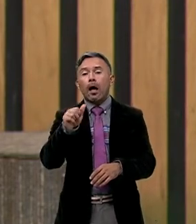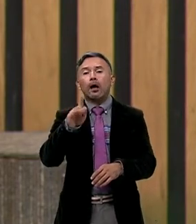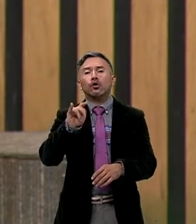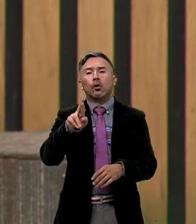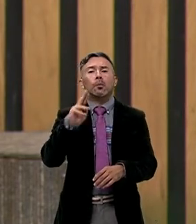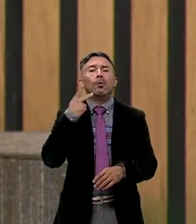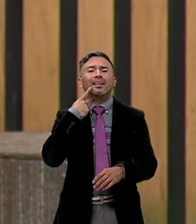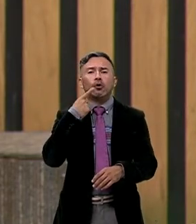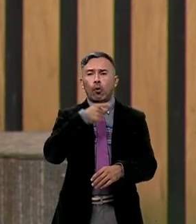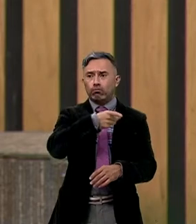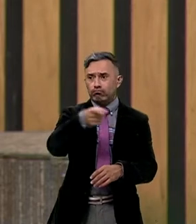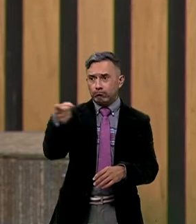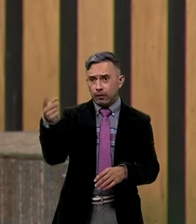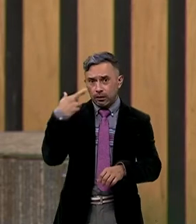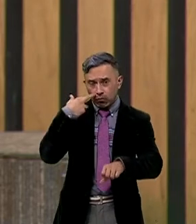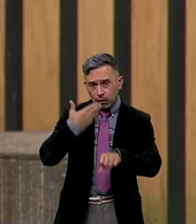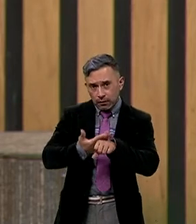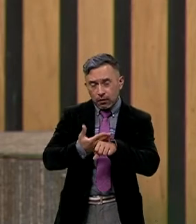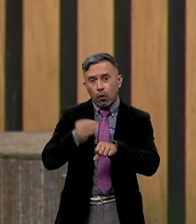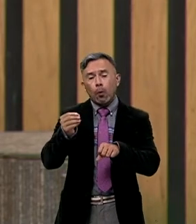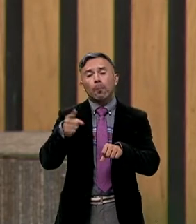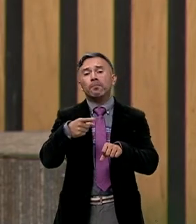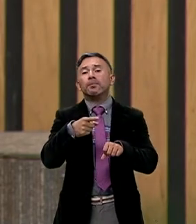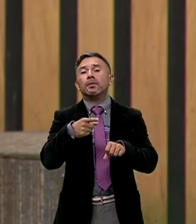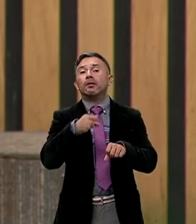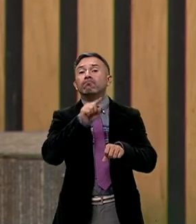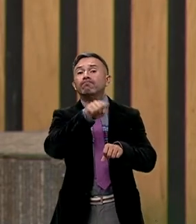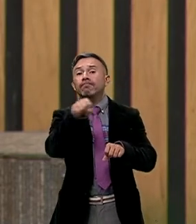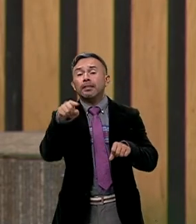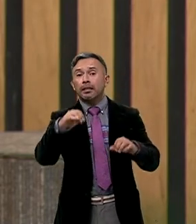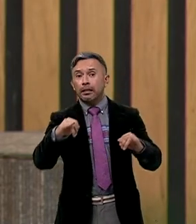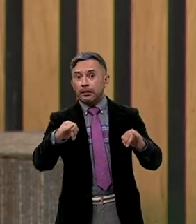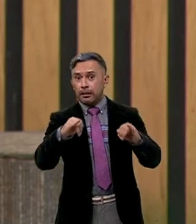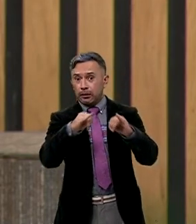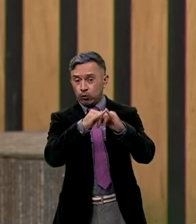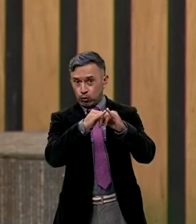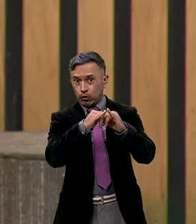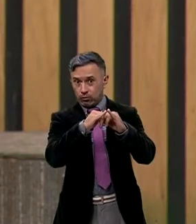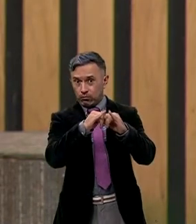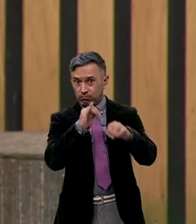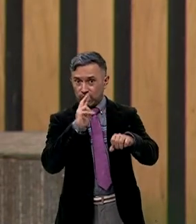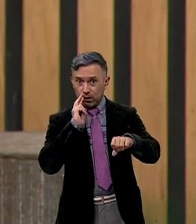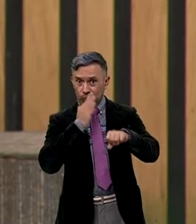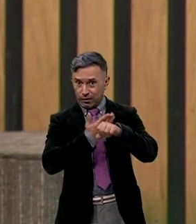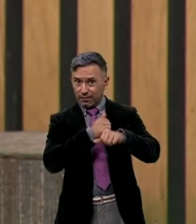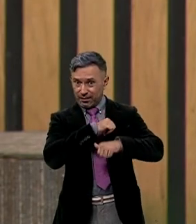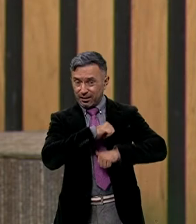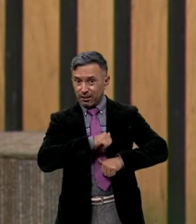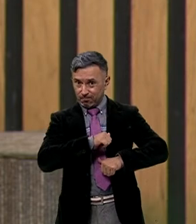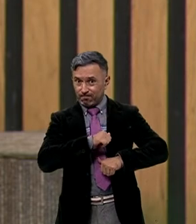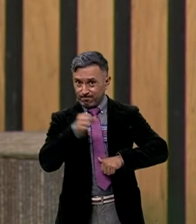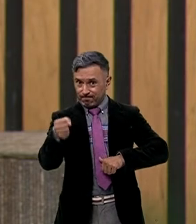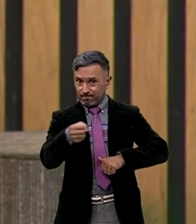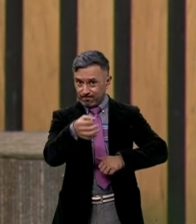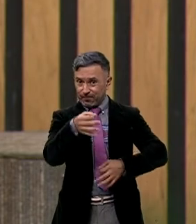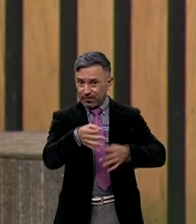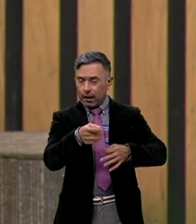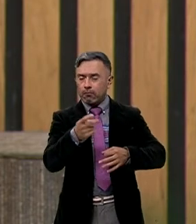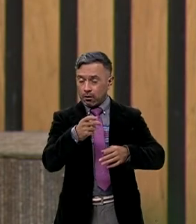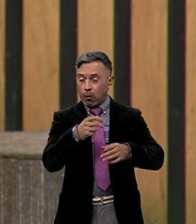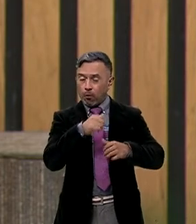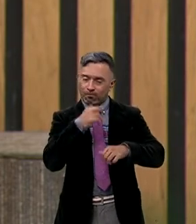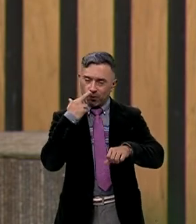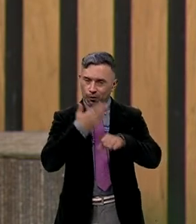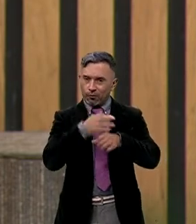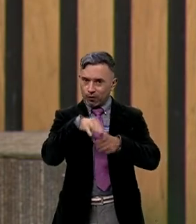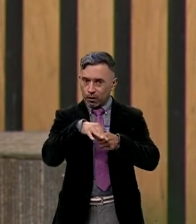a las instancias interesadas en la organización de estos eventos proseguir con este tipo